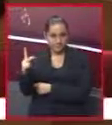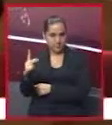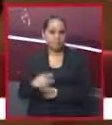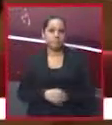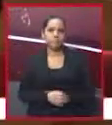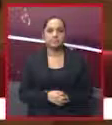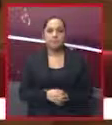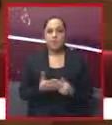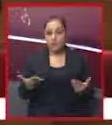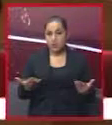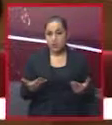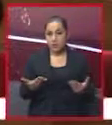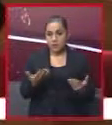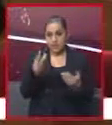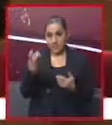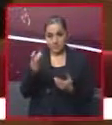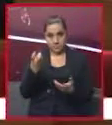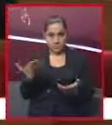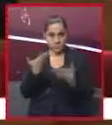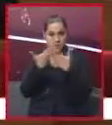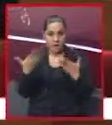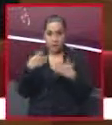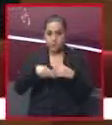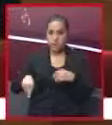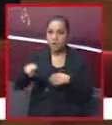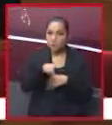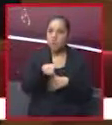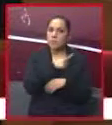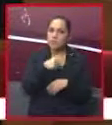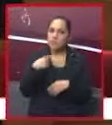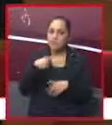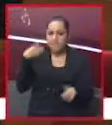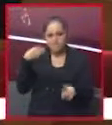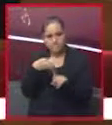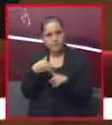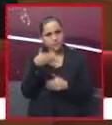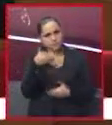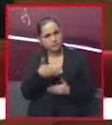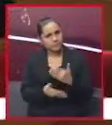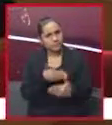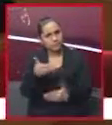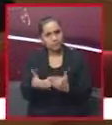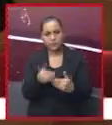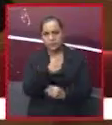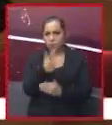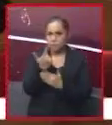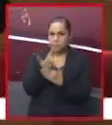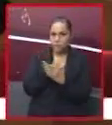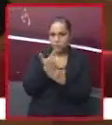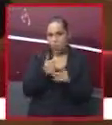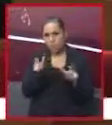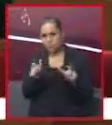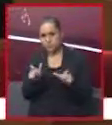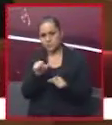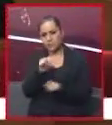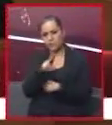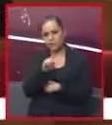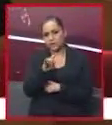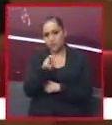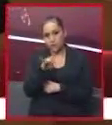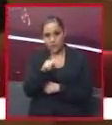Público. Aquí tendrá que actuar muy bien como auditoría externa la